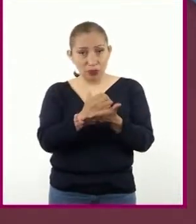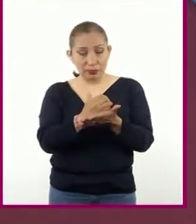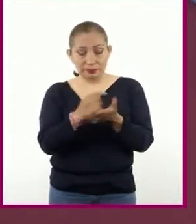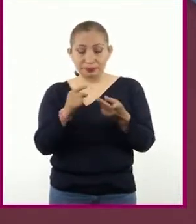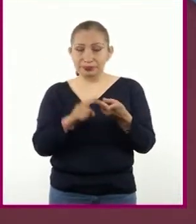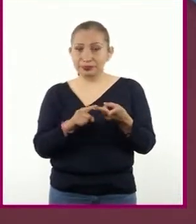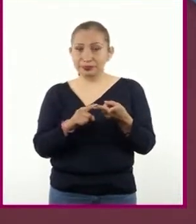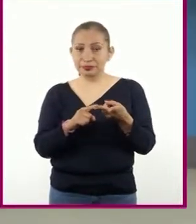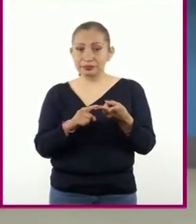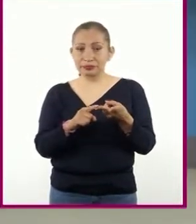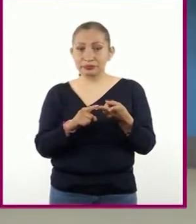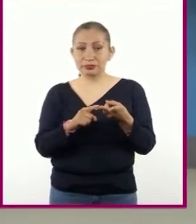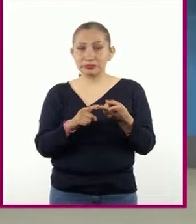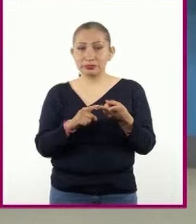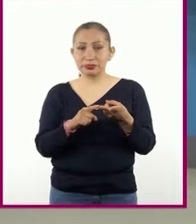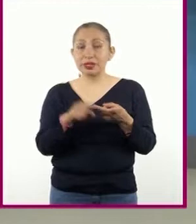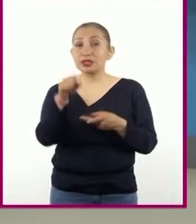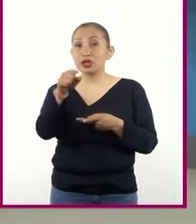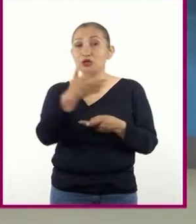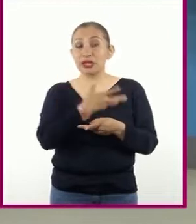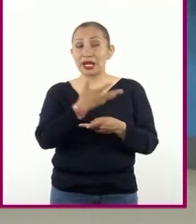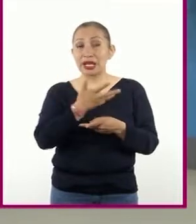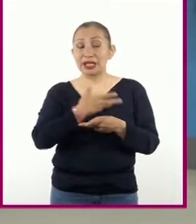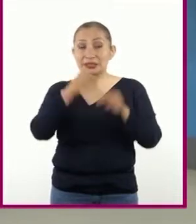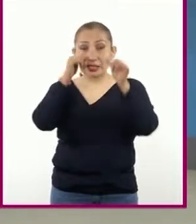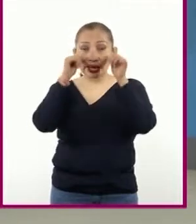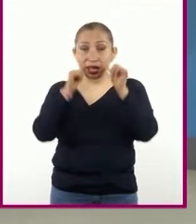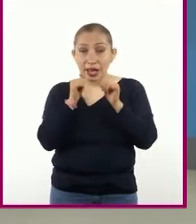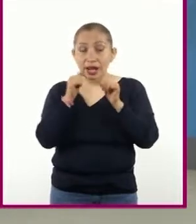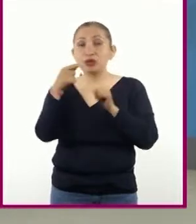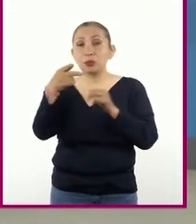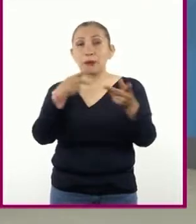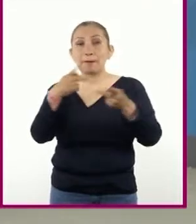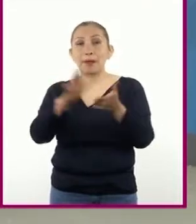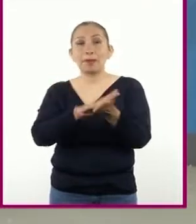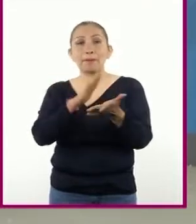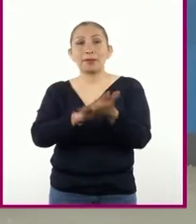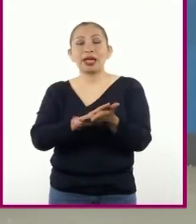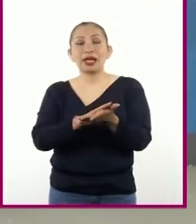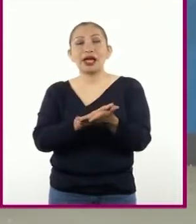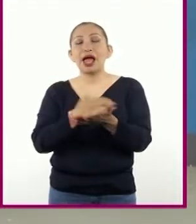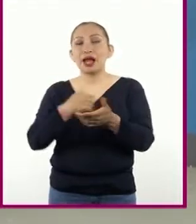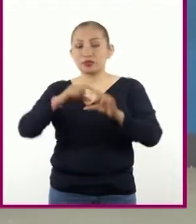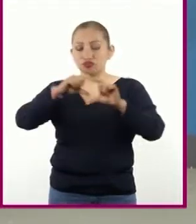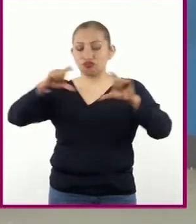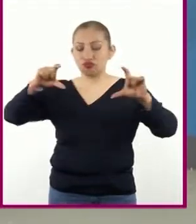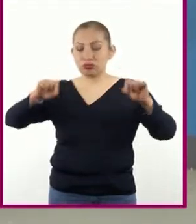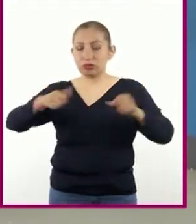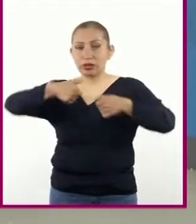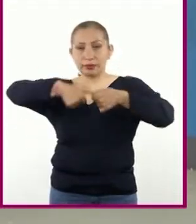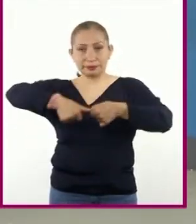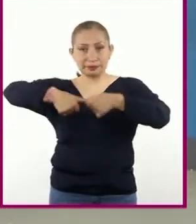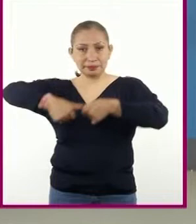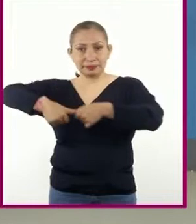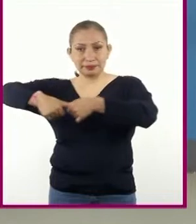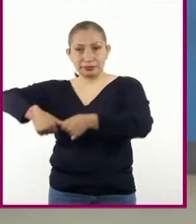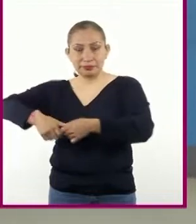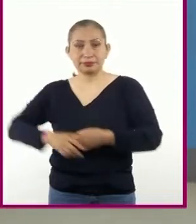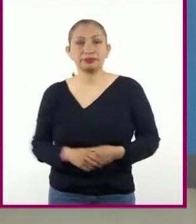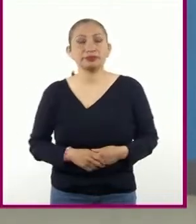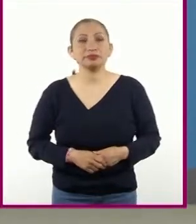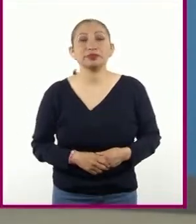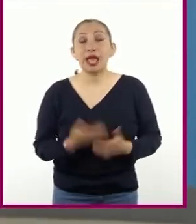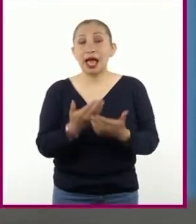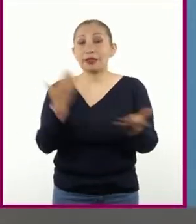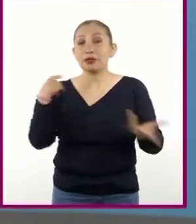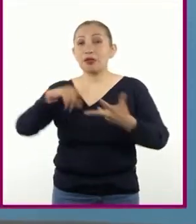notas. Si tienen discapacidad visual, dispongan de sus hojas Leyer, punzón y regleta.